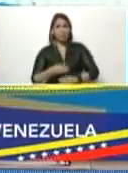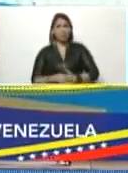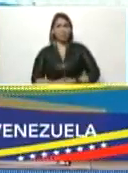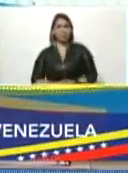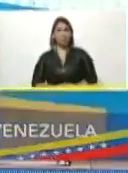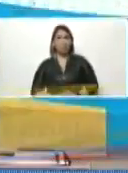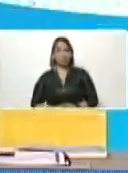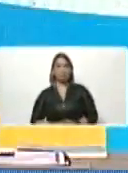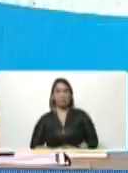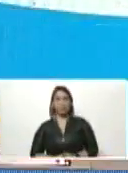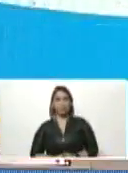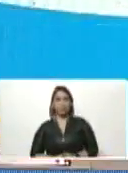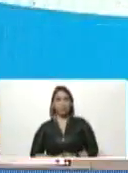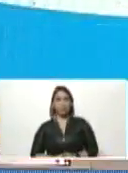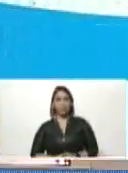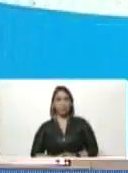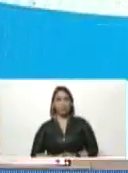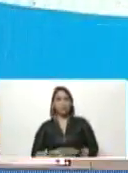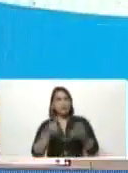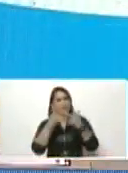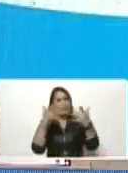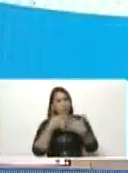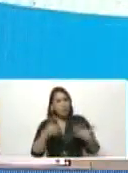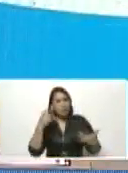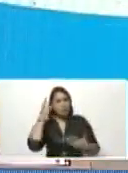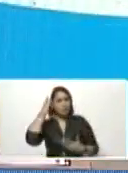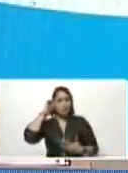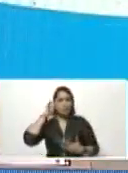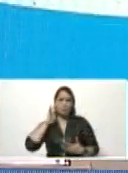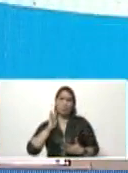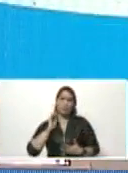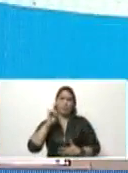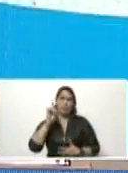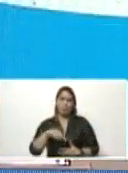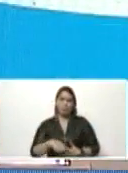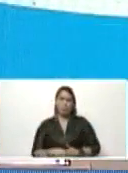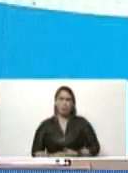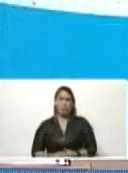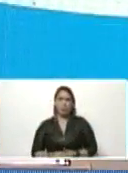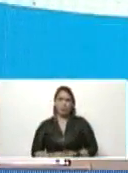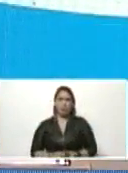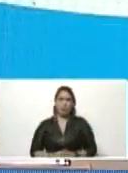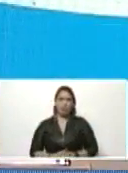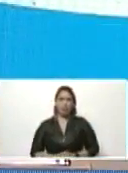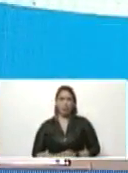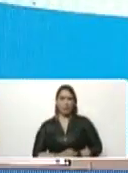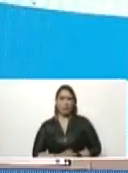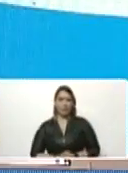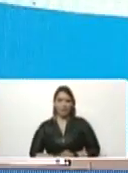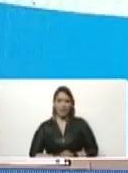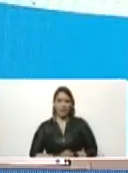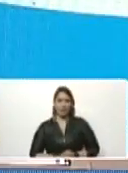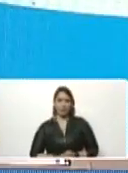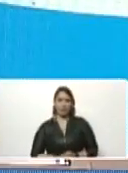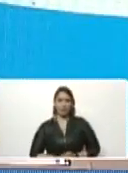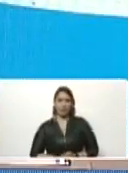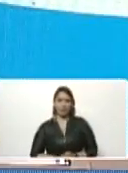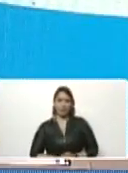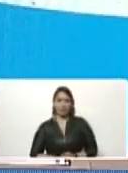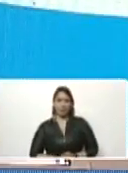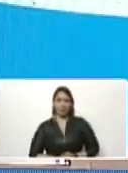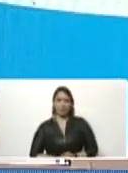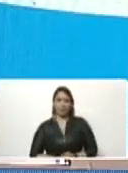armonía, la letra y el canto hermoso, de verdad, histórico.